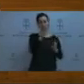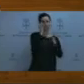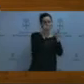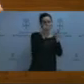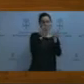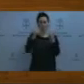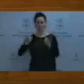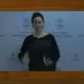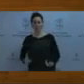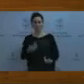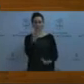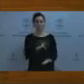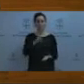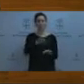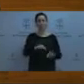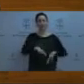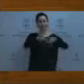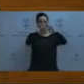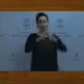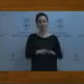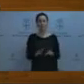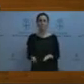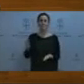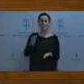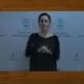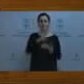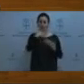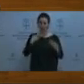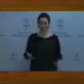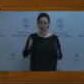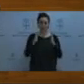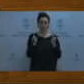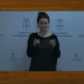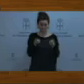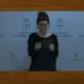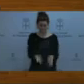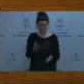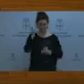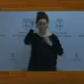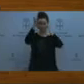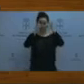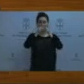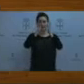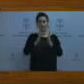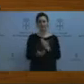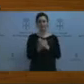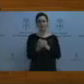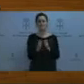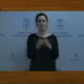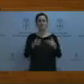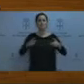a ese análisis continuado añadimos épocas como la actual, donde el número de animales de compañía va aumentando